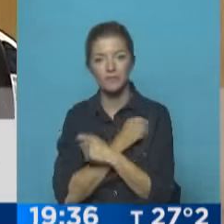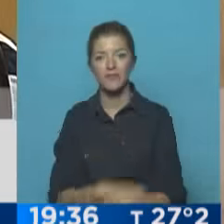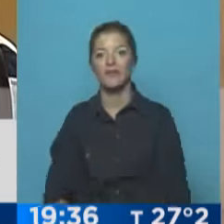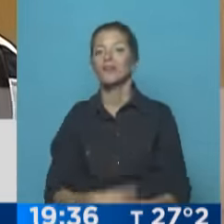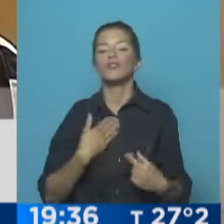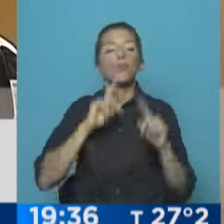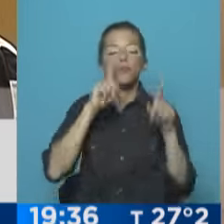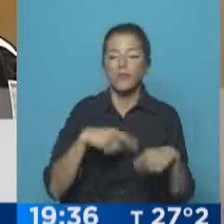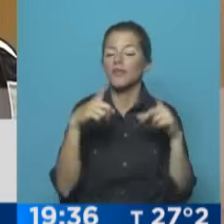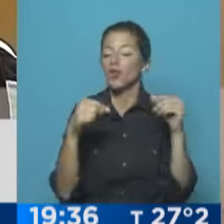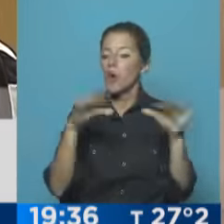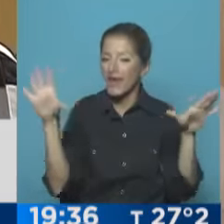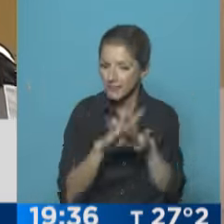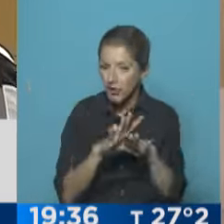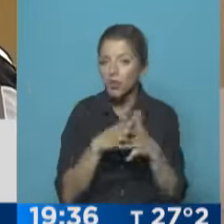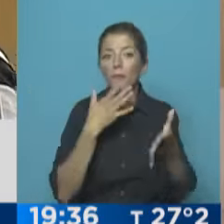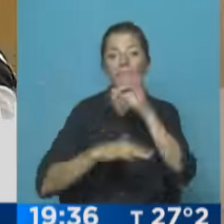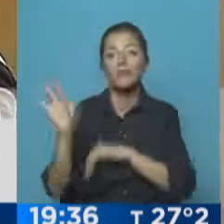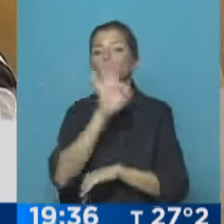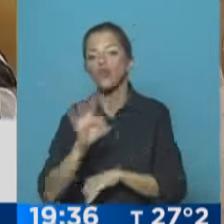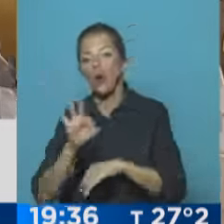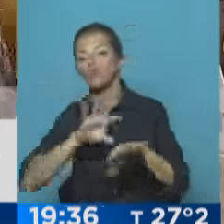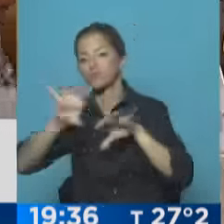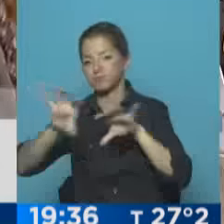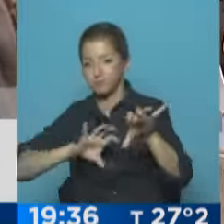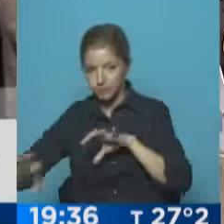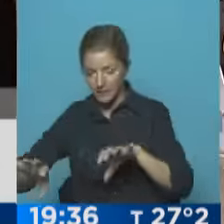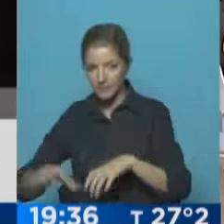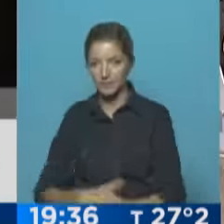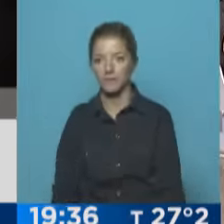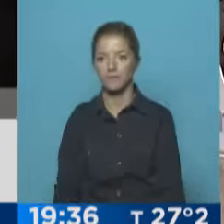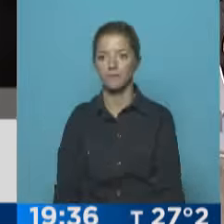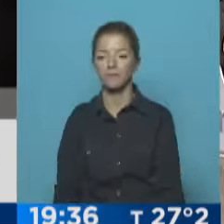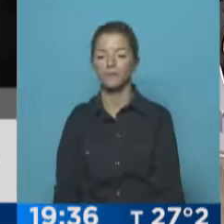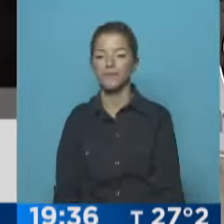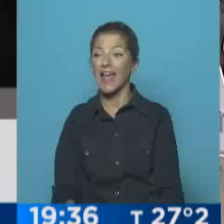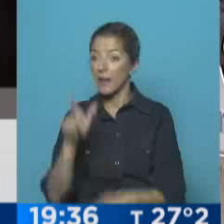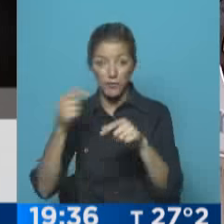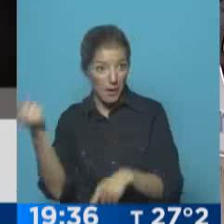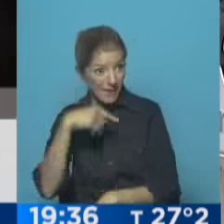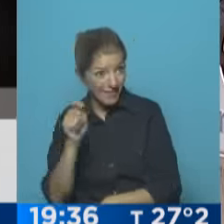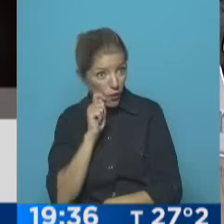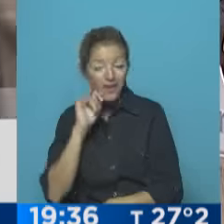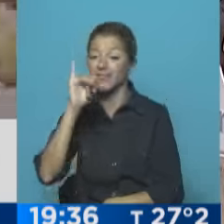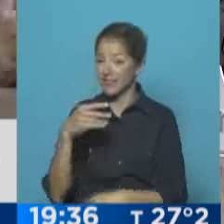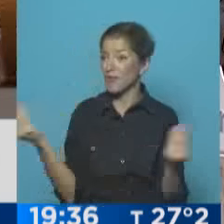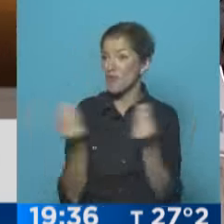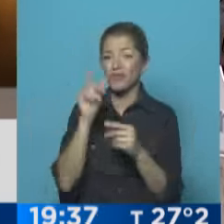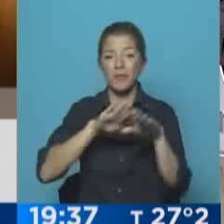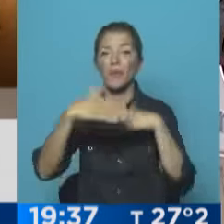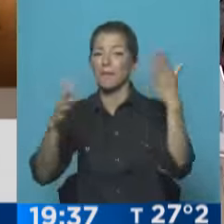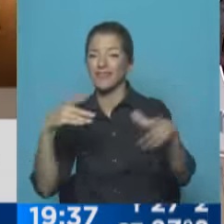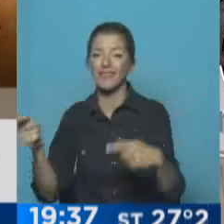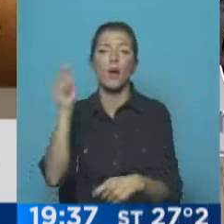si vendimos el entero o repartido, eso no lo sabemos. ¿Vinieron los vecinos a saludarlo? Vinieron los vecinos, muchos abrazos y